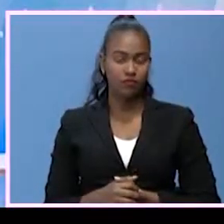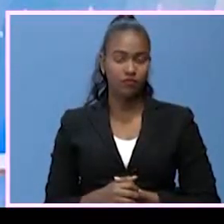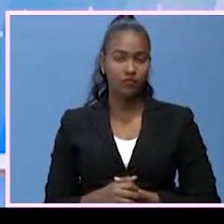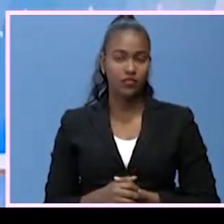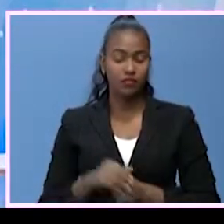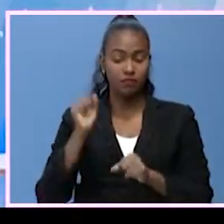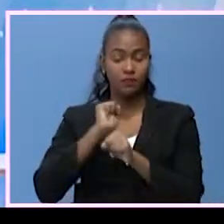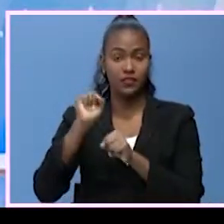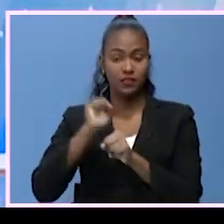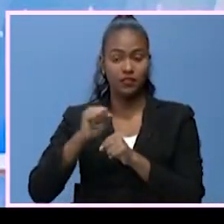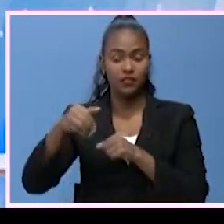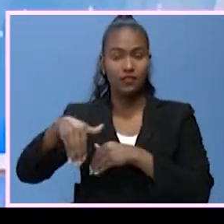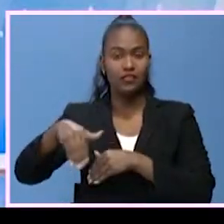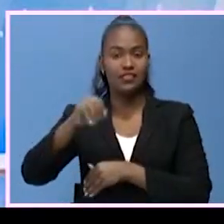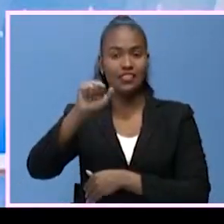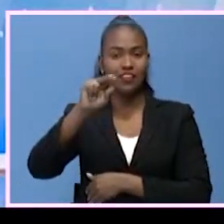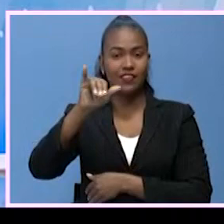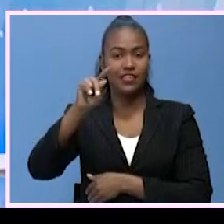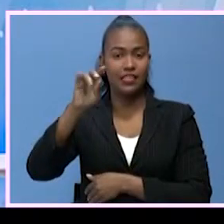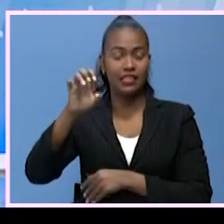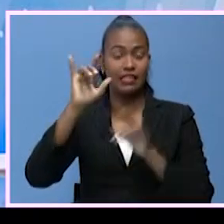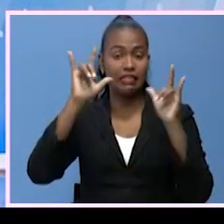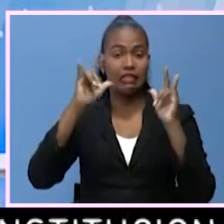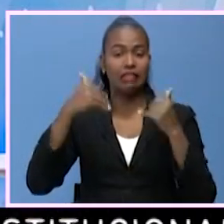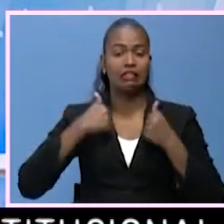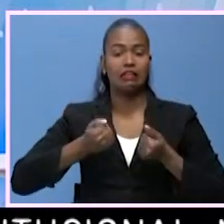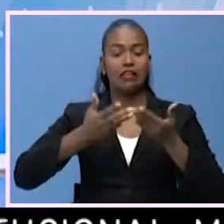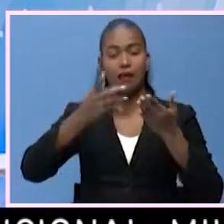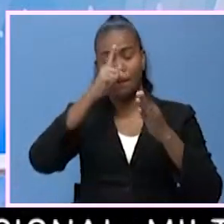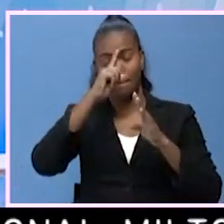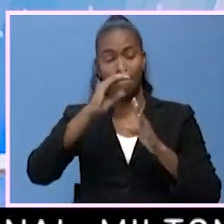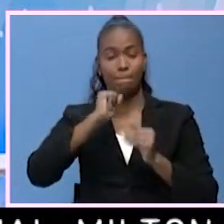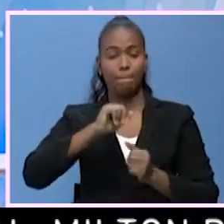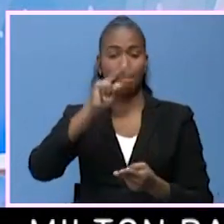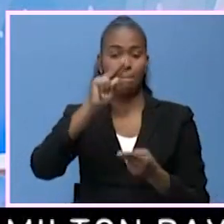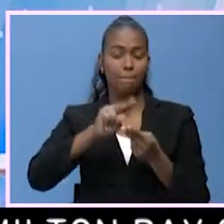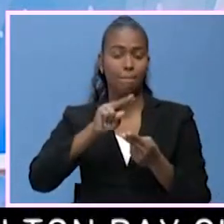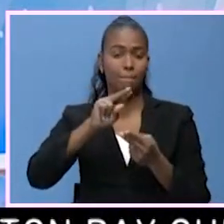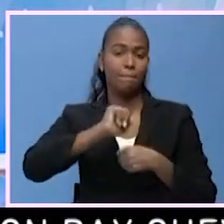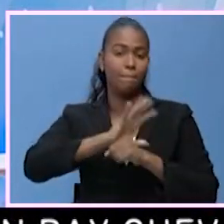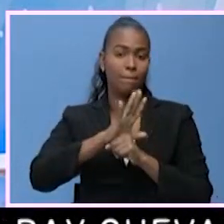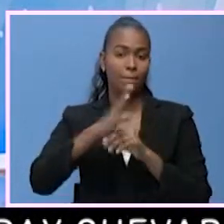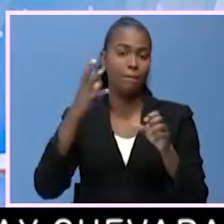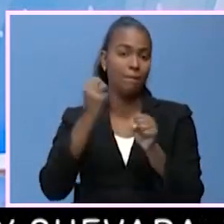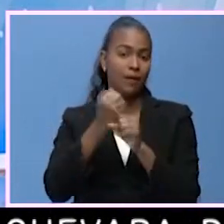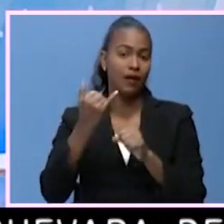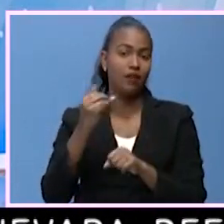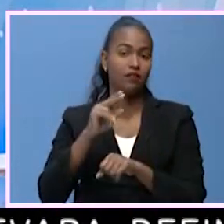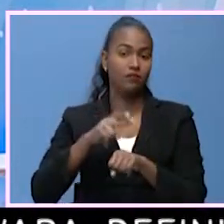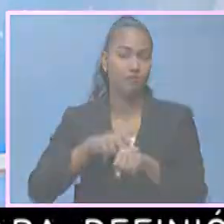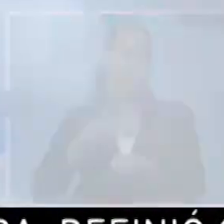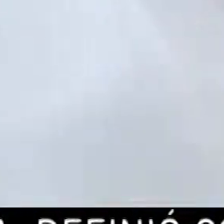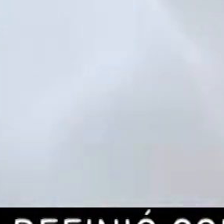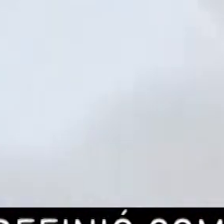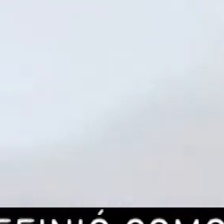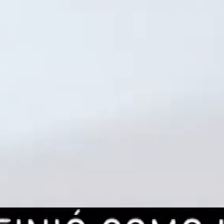El Hospicio de San Vicente de Paúl en Santiago recibe insumos para combatir el COVID-19. Más detalles en el Resumen Norte.